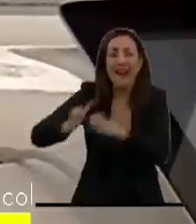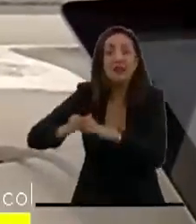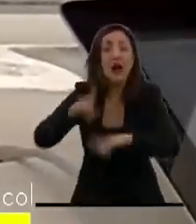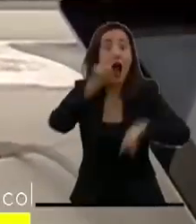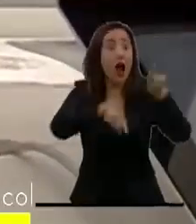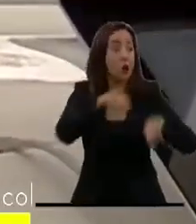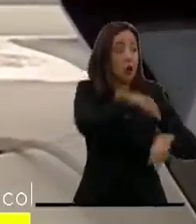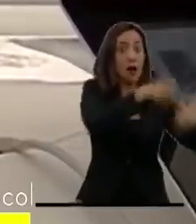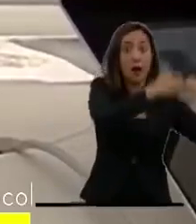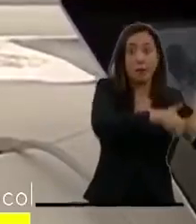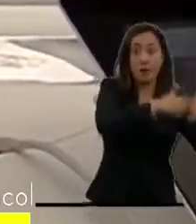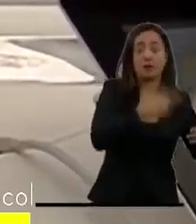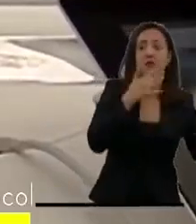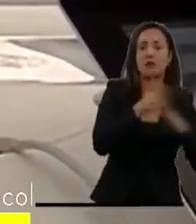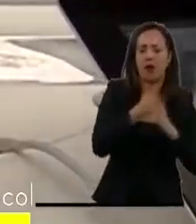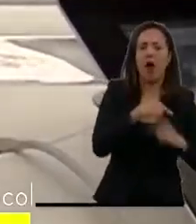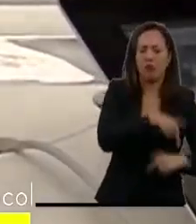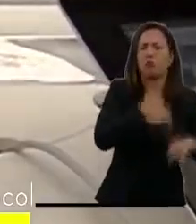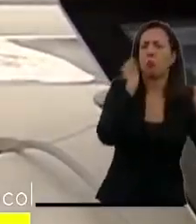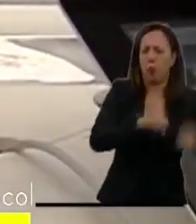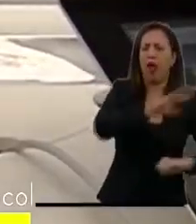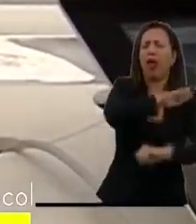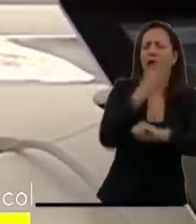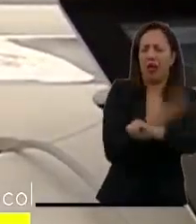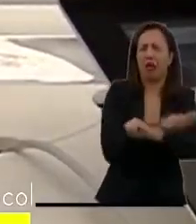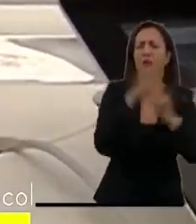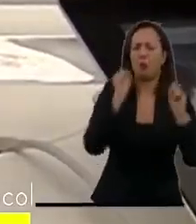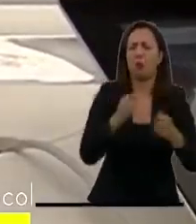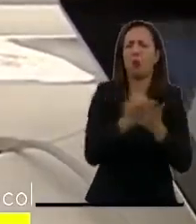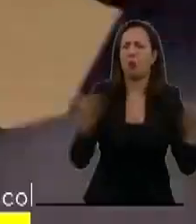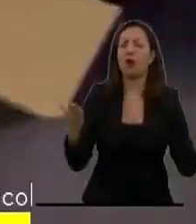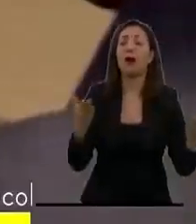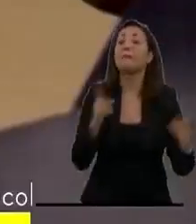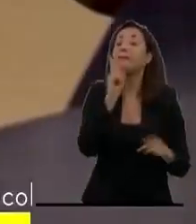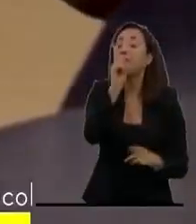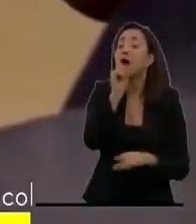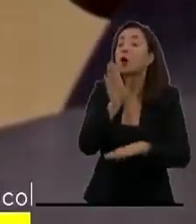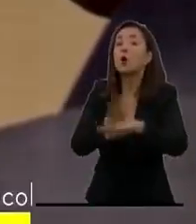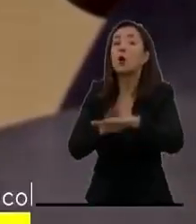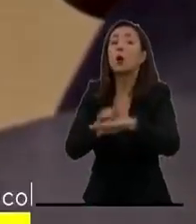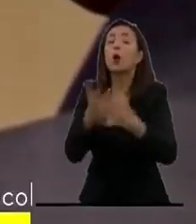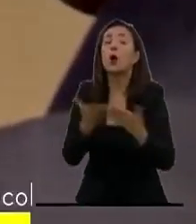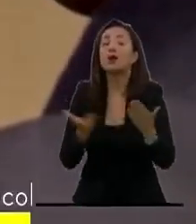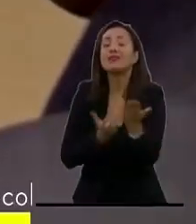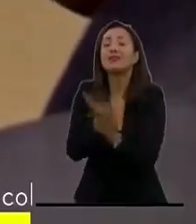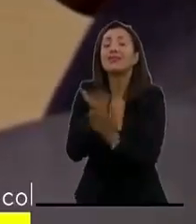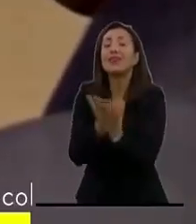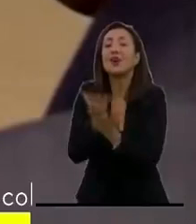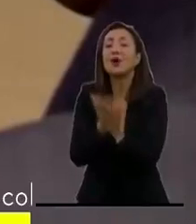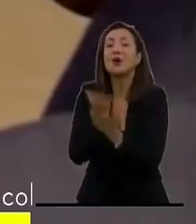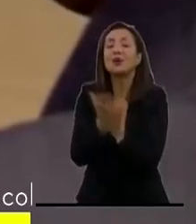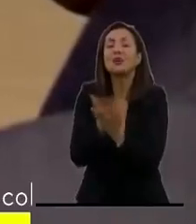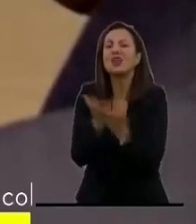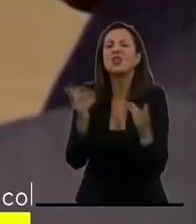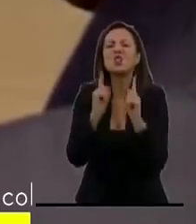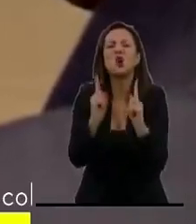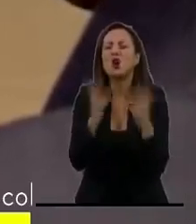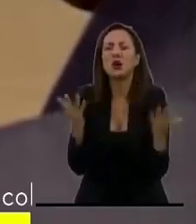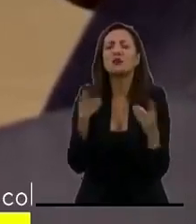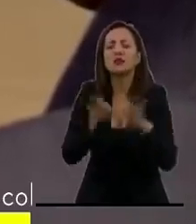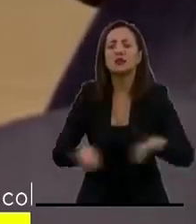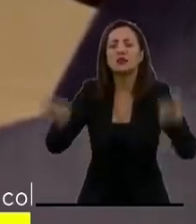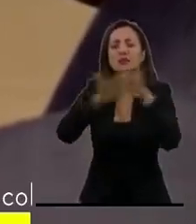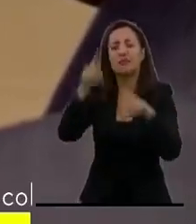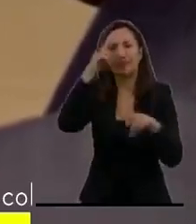tienen la capacidad para soportar esto y mucho más, hay ciertas recomendaciones importantes para un uso eficiente y productivo de la